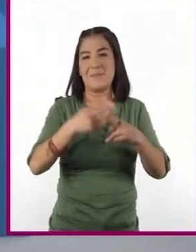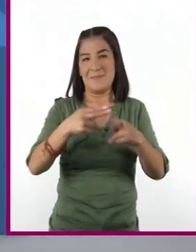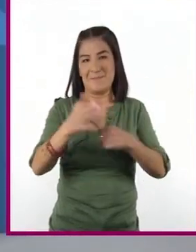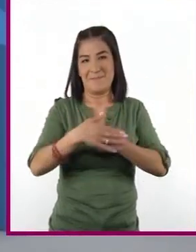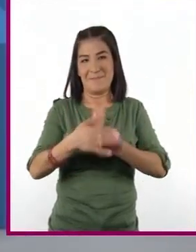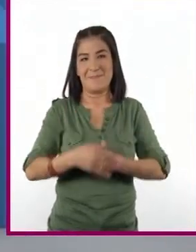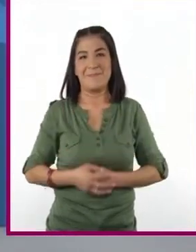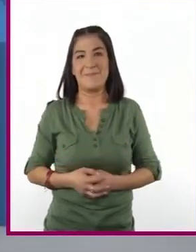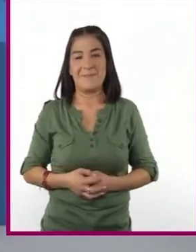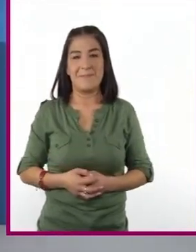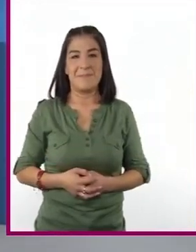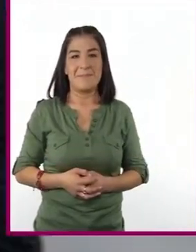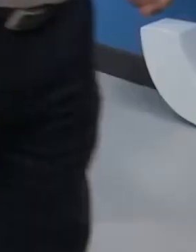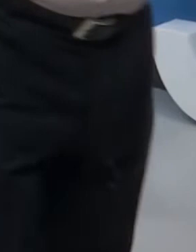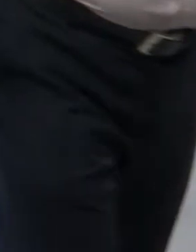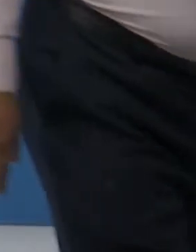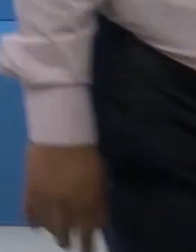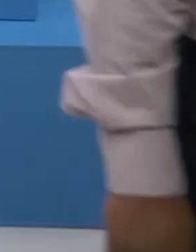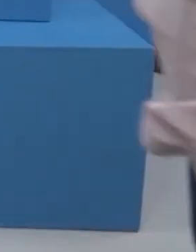próxima.